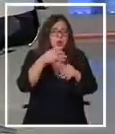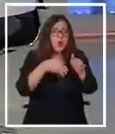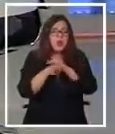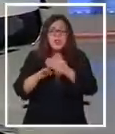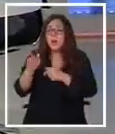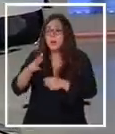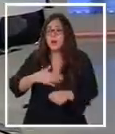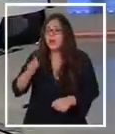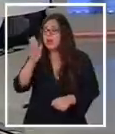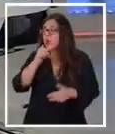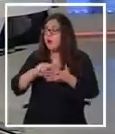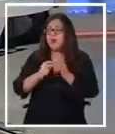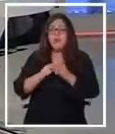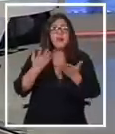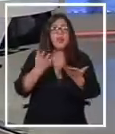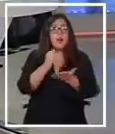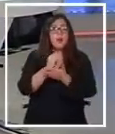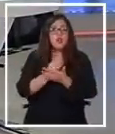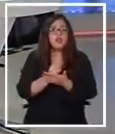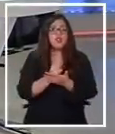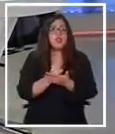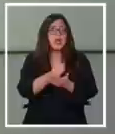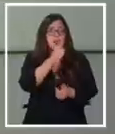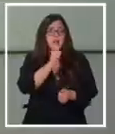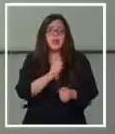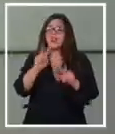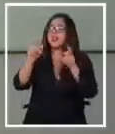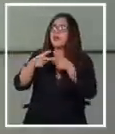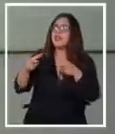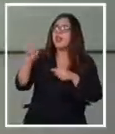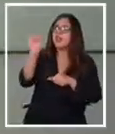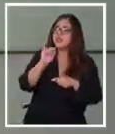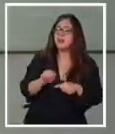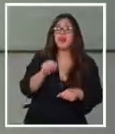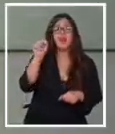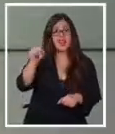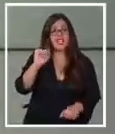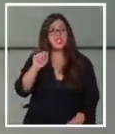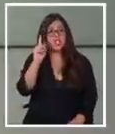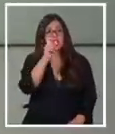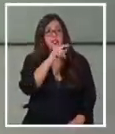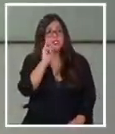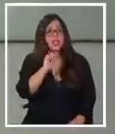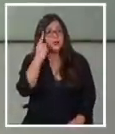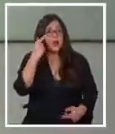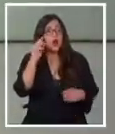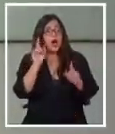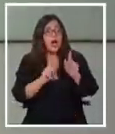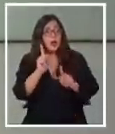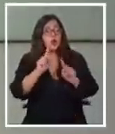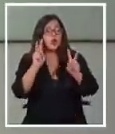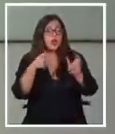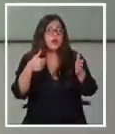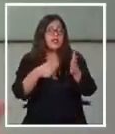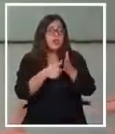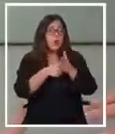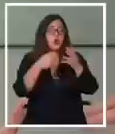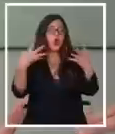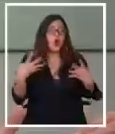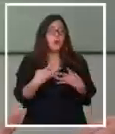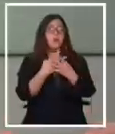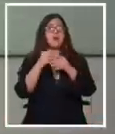problemas ideológicos con los prestadores privados con las las isapres me parece que si son más complicadas pero en ese caso pueden quedar como seguros complementarios eso es un